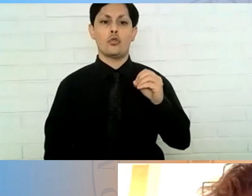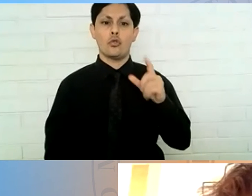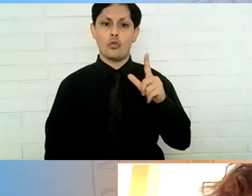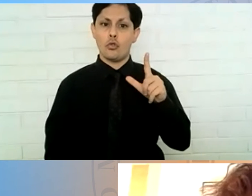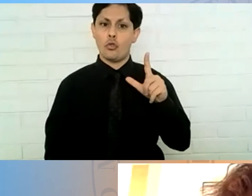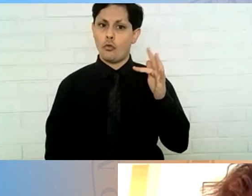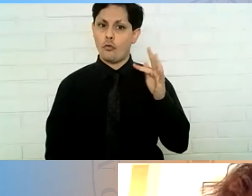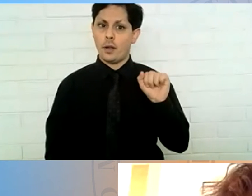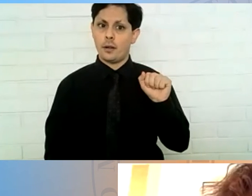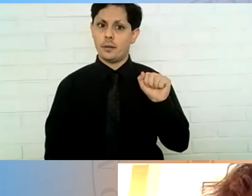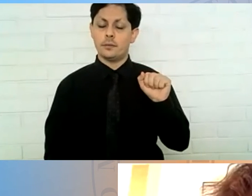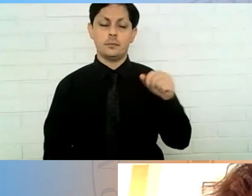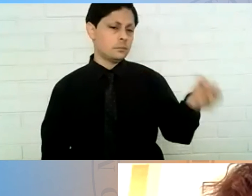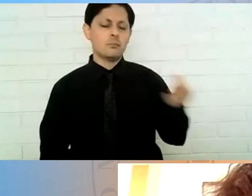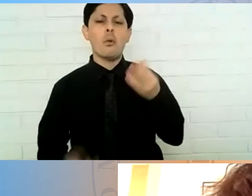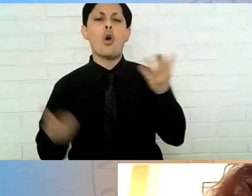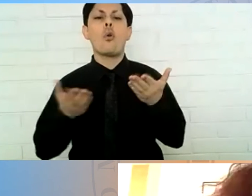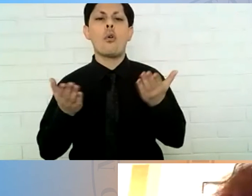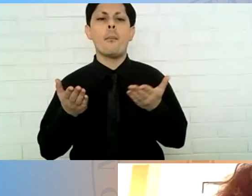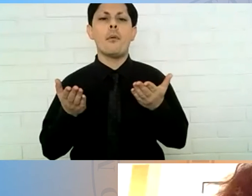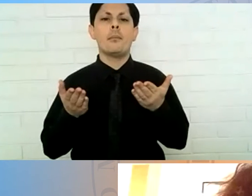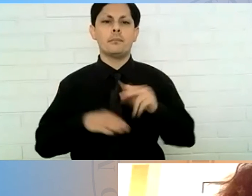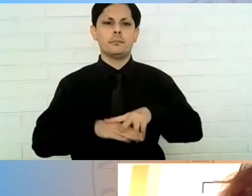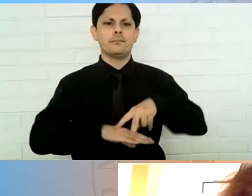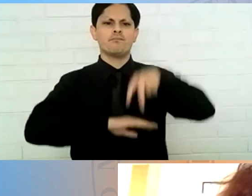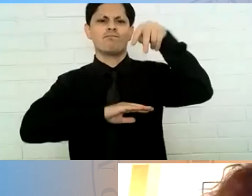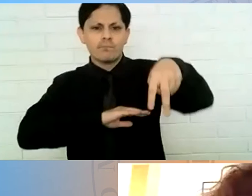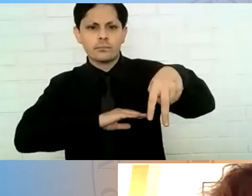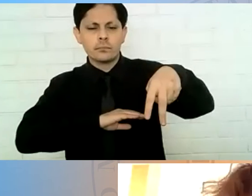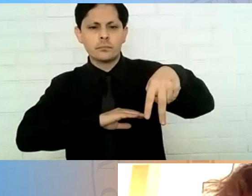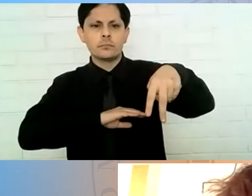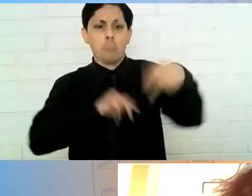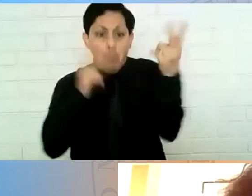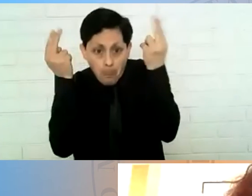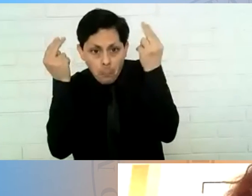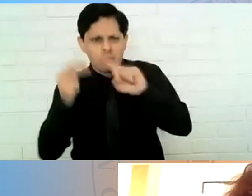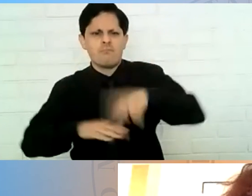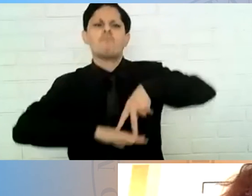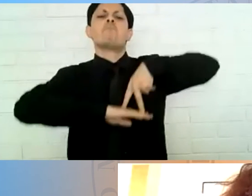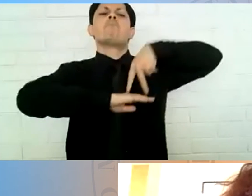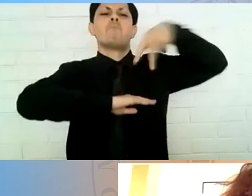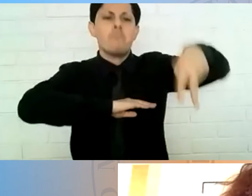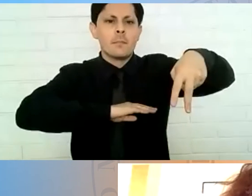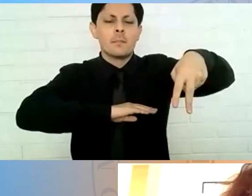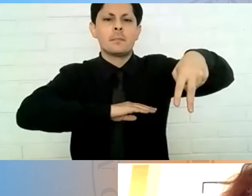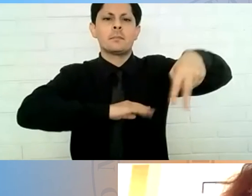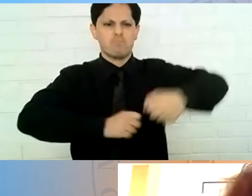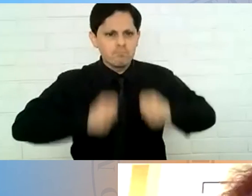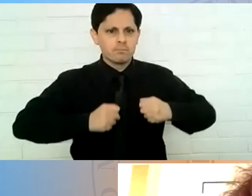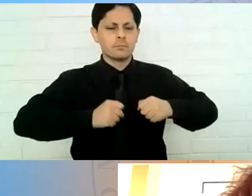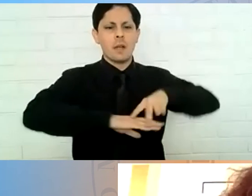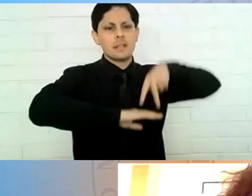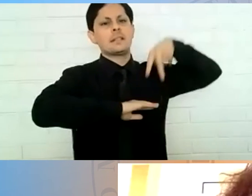sensación de cómo damos este salto, y cómo de alguna forma, ¿no es cierto?, nos atrevemos